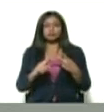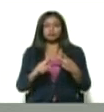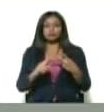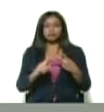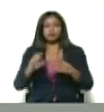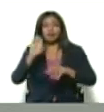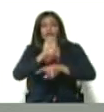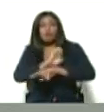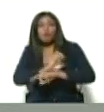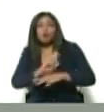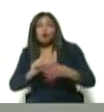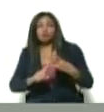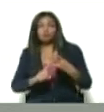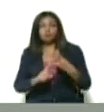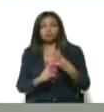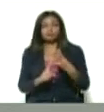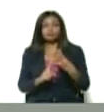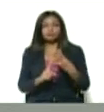Ecuador,